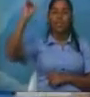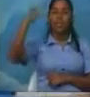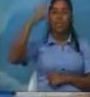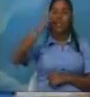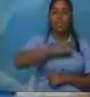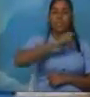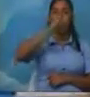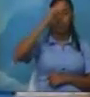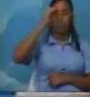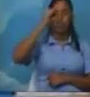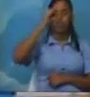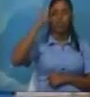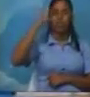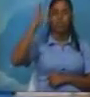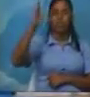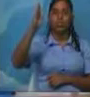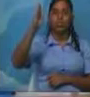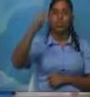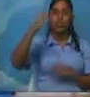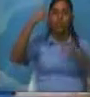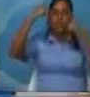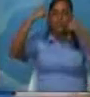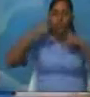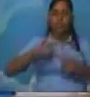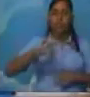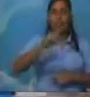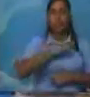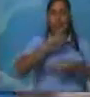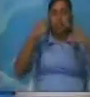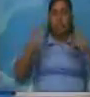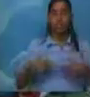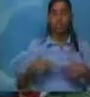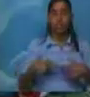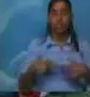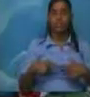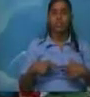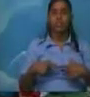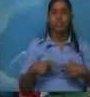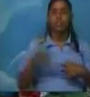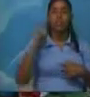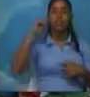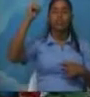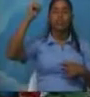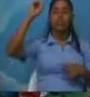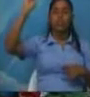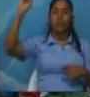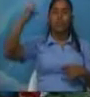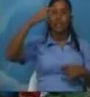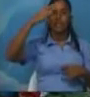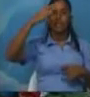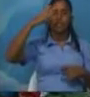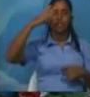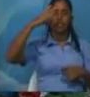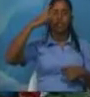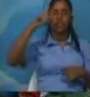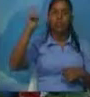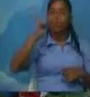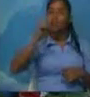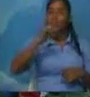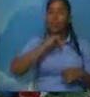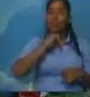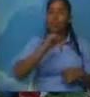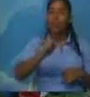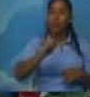la gracia de Dios soy lo que soy soy lo que soy y su gracia y su gracia no ha sido en